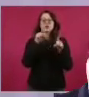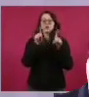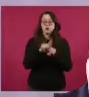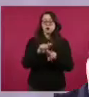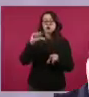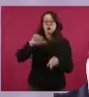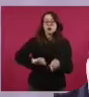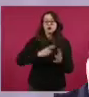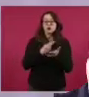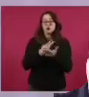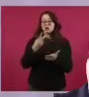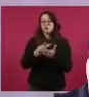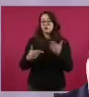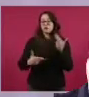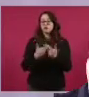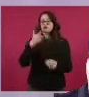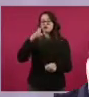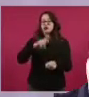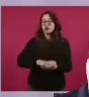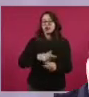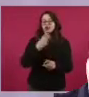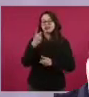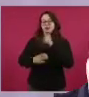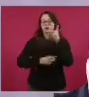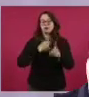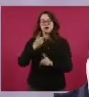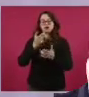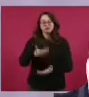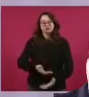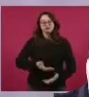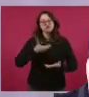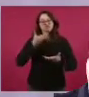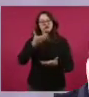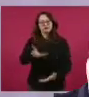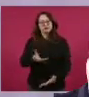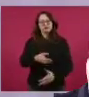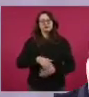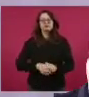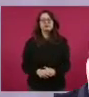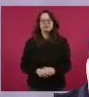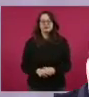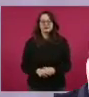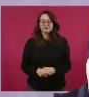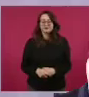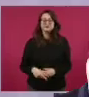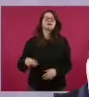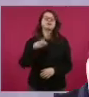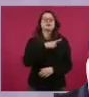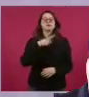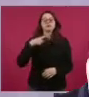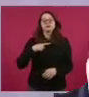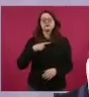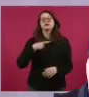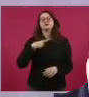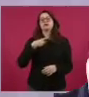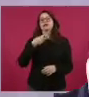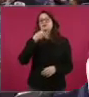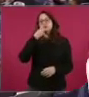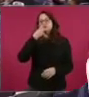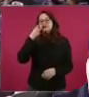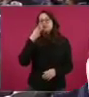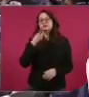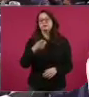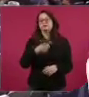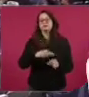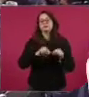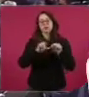Deporte. Vale decir que entonces dijimos y reafirmamos que México y sus deportistas siempre